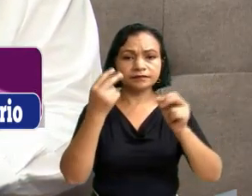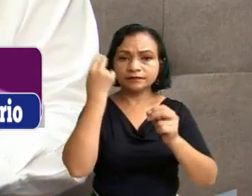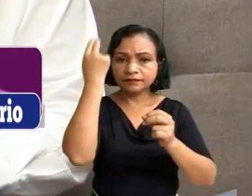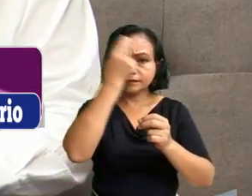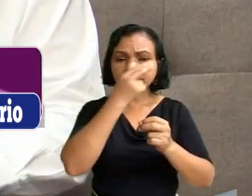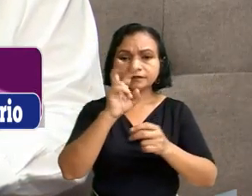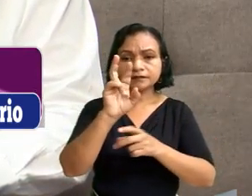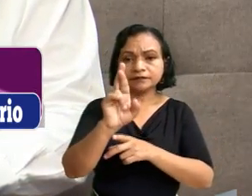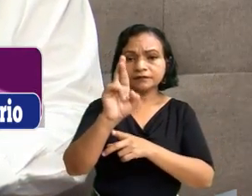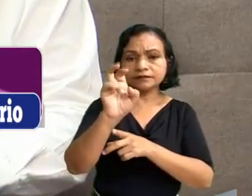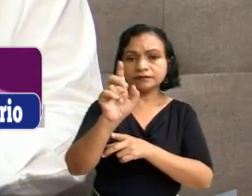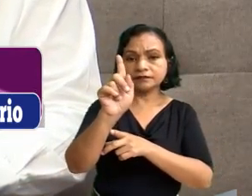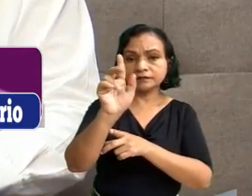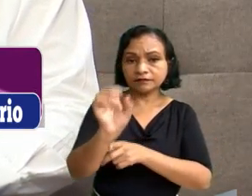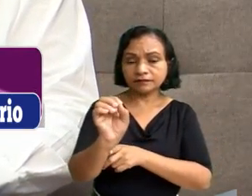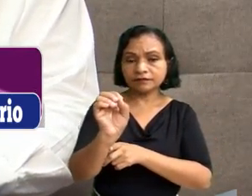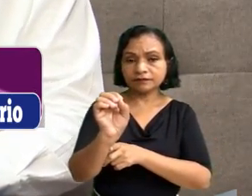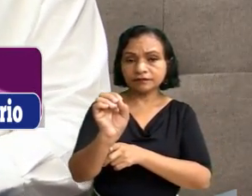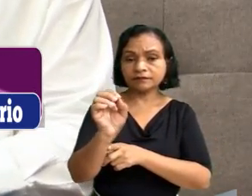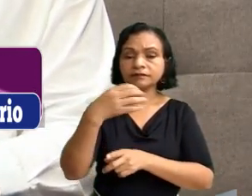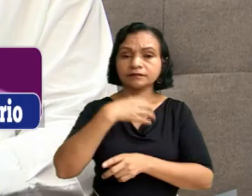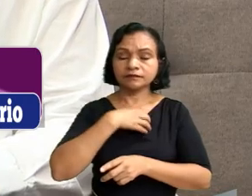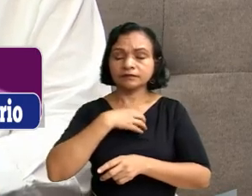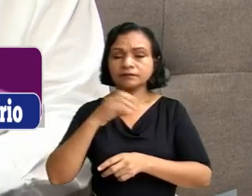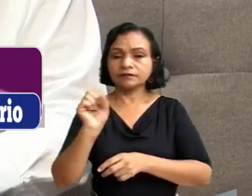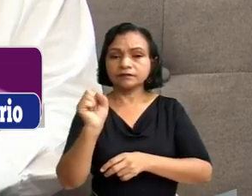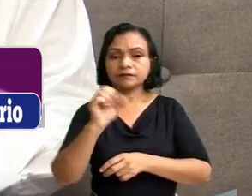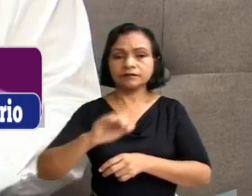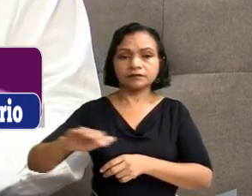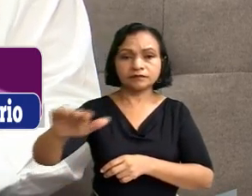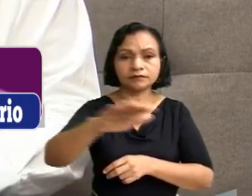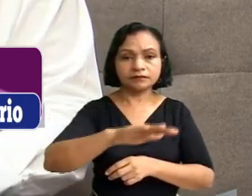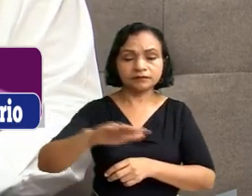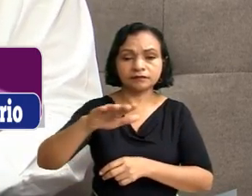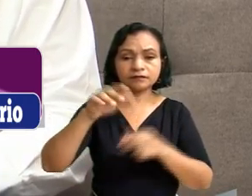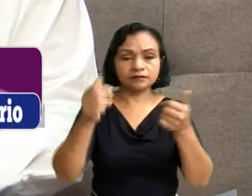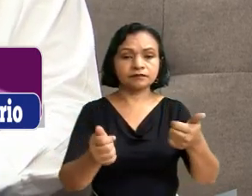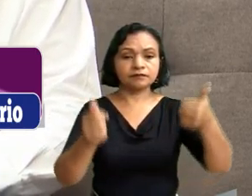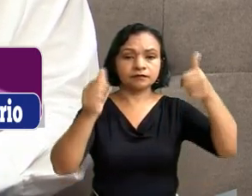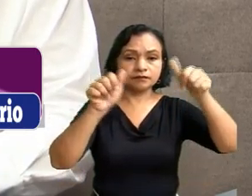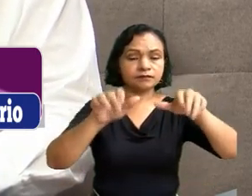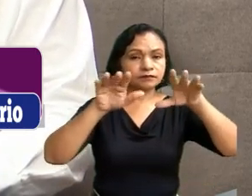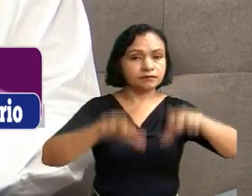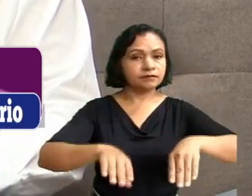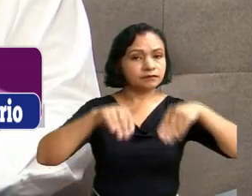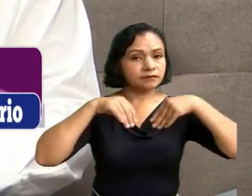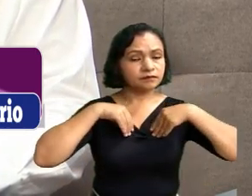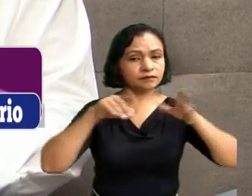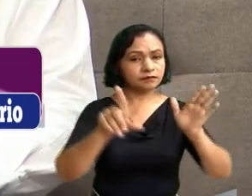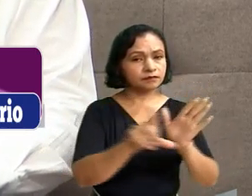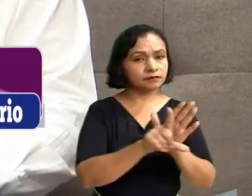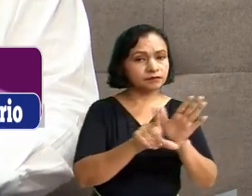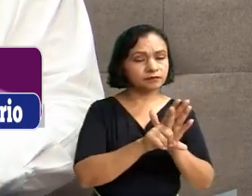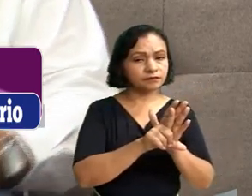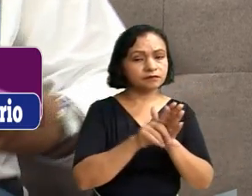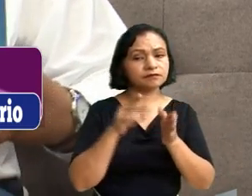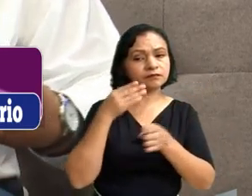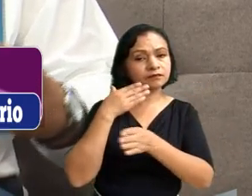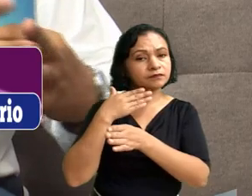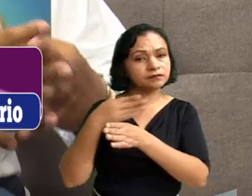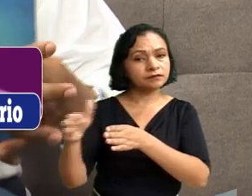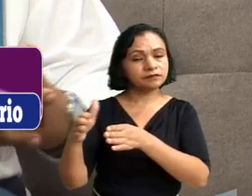retos principales que enfrenta nuestra sociedad a partir de la aprobación de ésta pero no es una ley que se ve como aislada